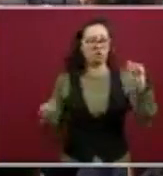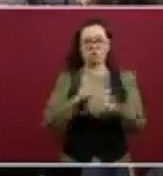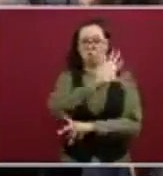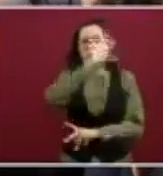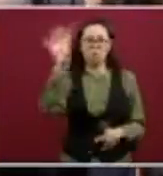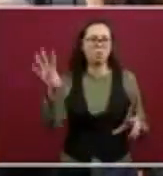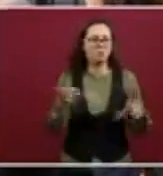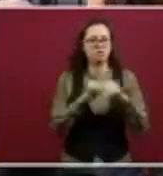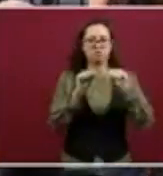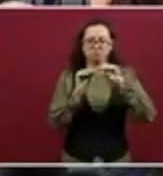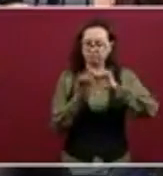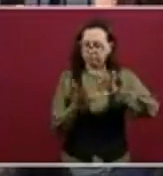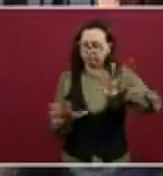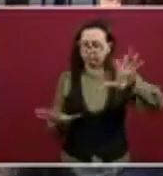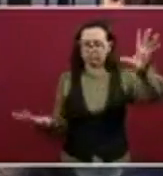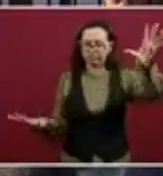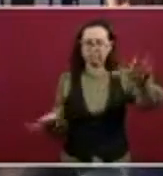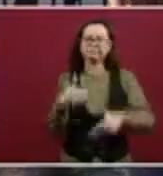Entonces, todo esto lleva tiempo.